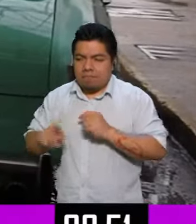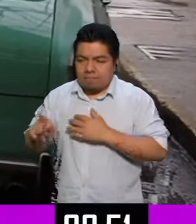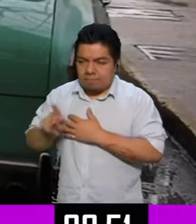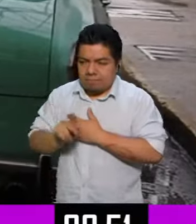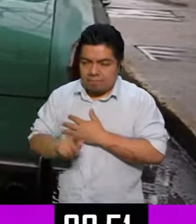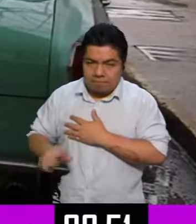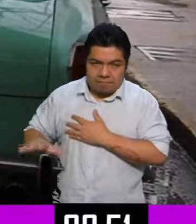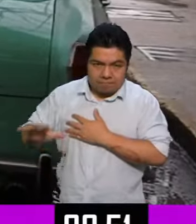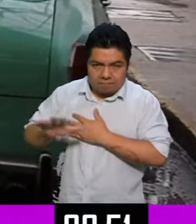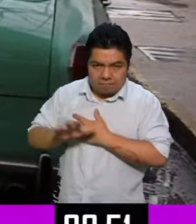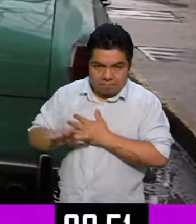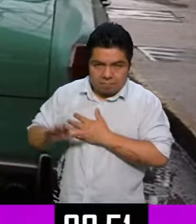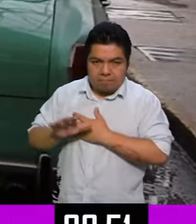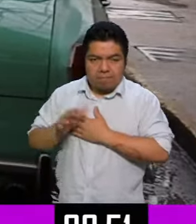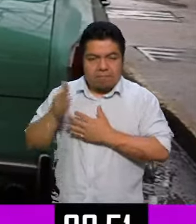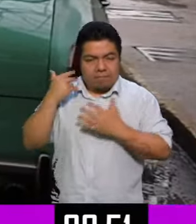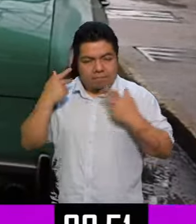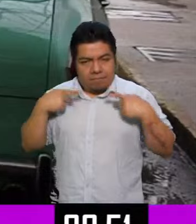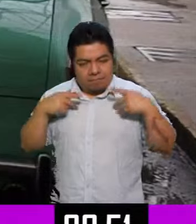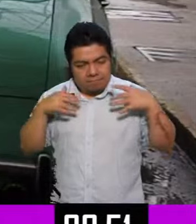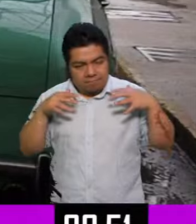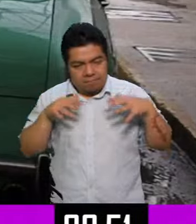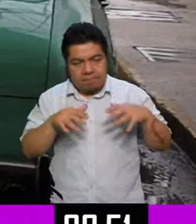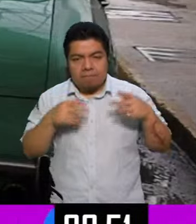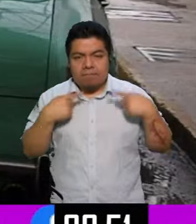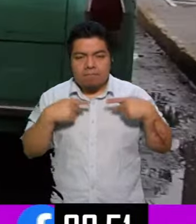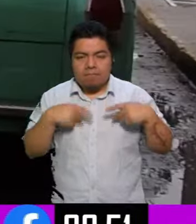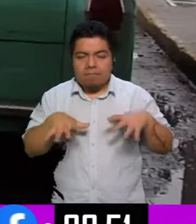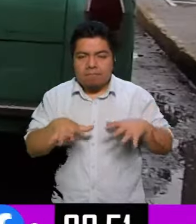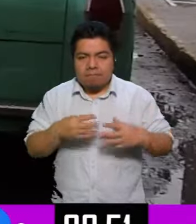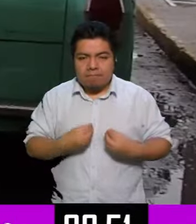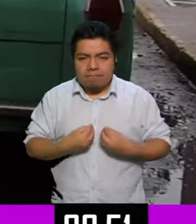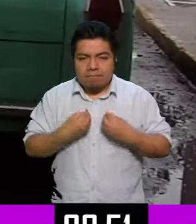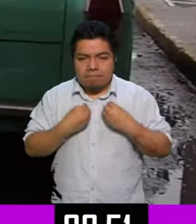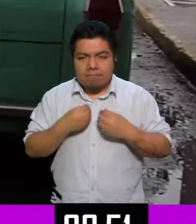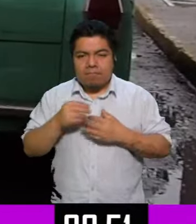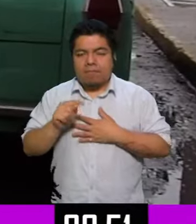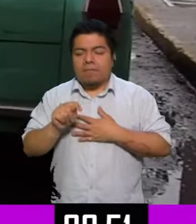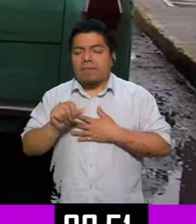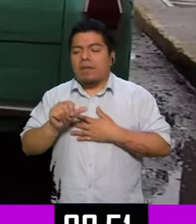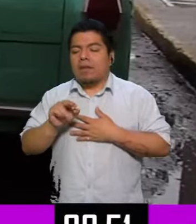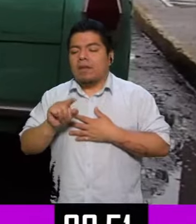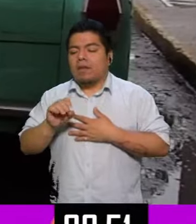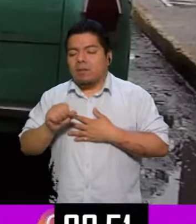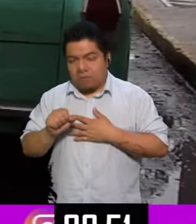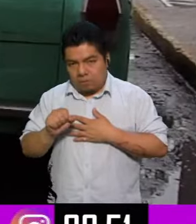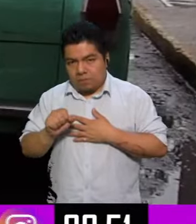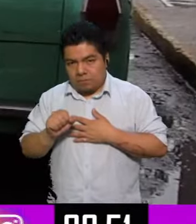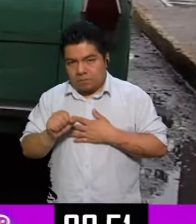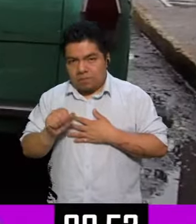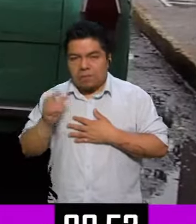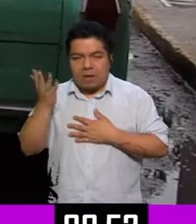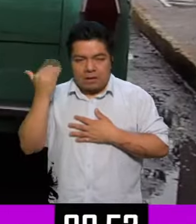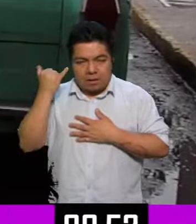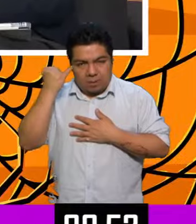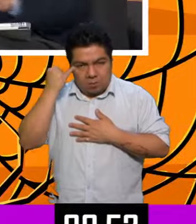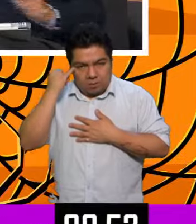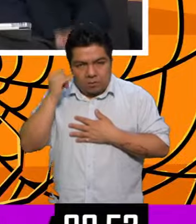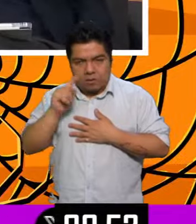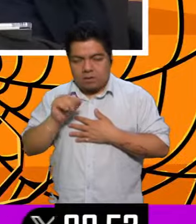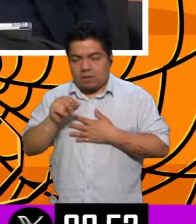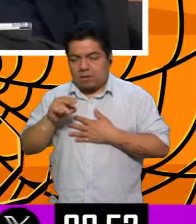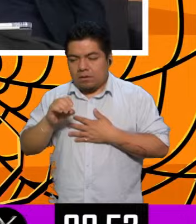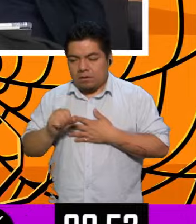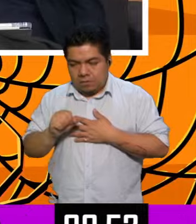las Antillas estaban poblados, estaban habitados por... Taínos, así se llamaban, ¿no? Indios taínos.